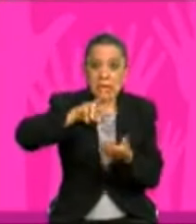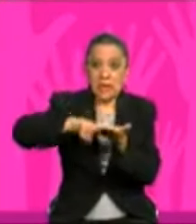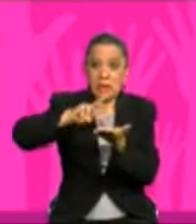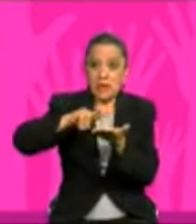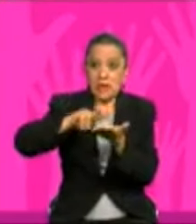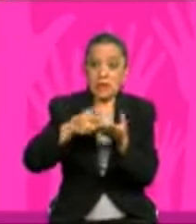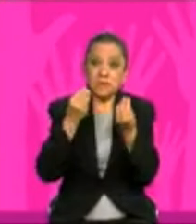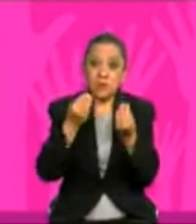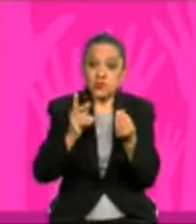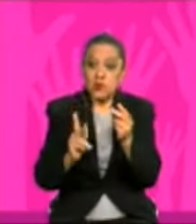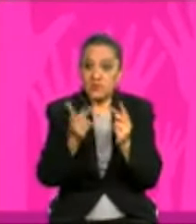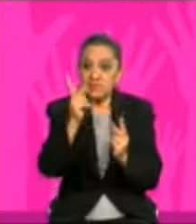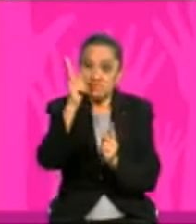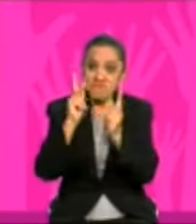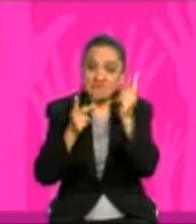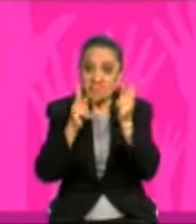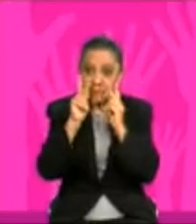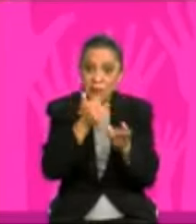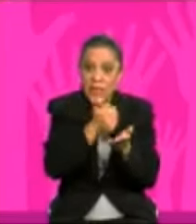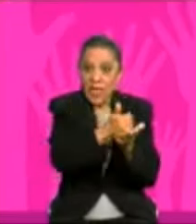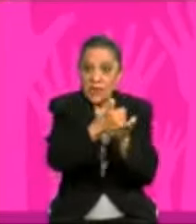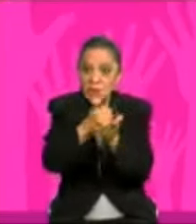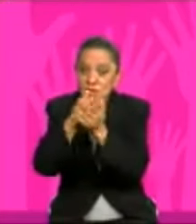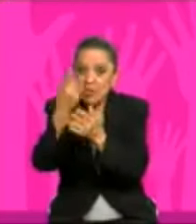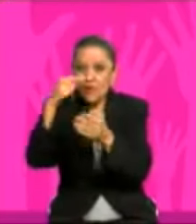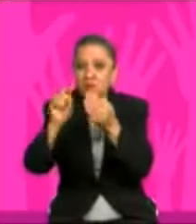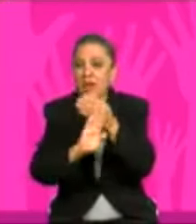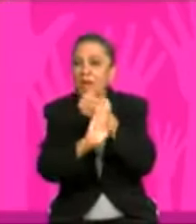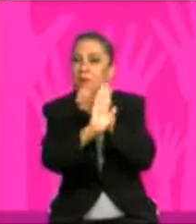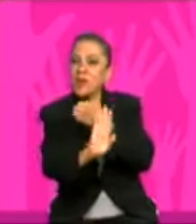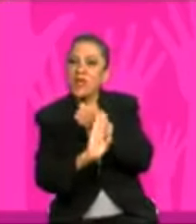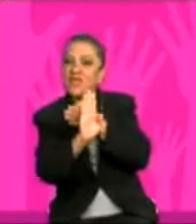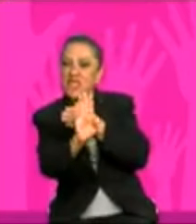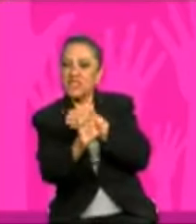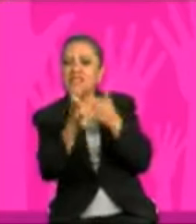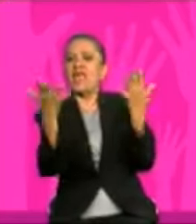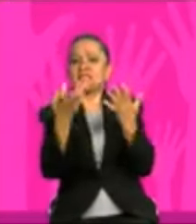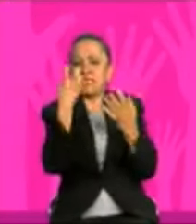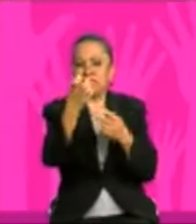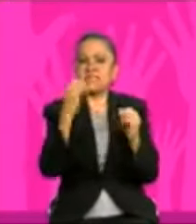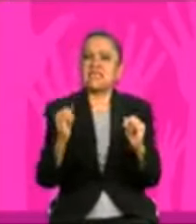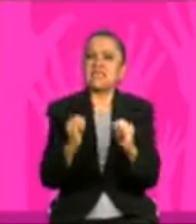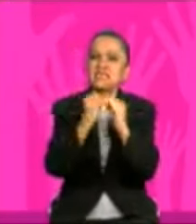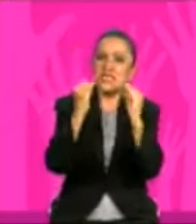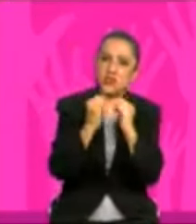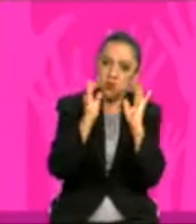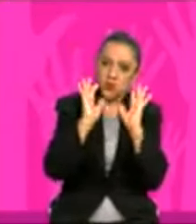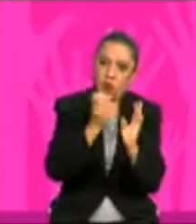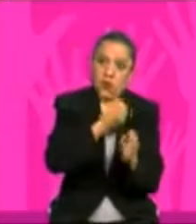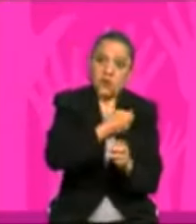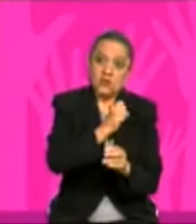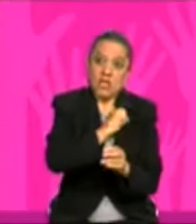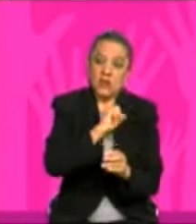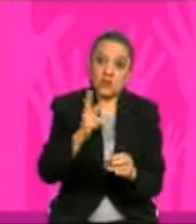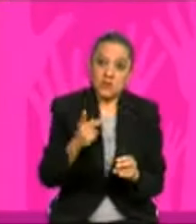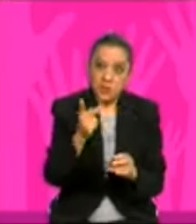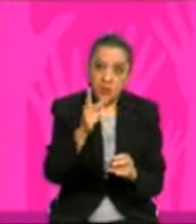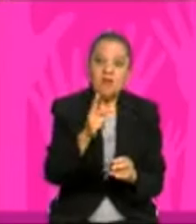materia y vamos a ayudar en términos de prevención a crear ese instituto. Y por supuesto, nuevos